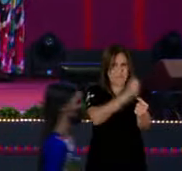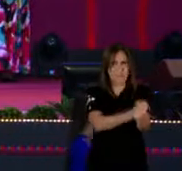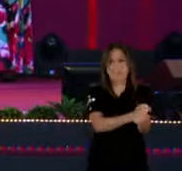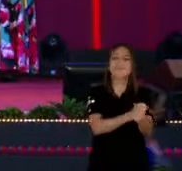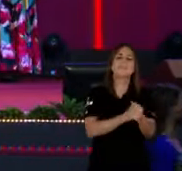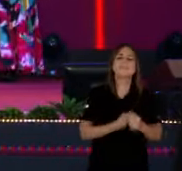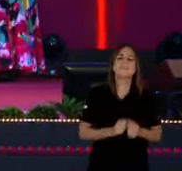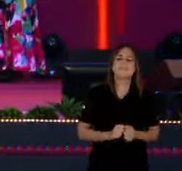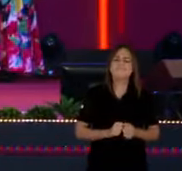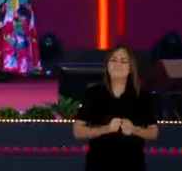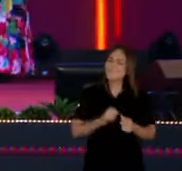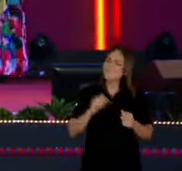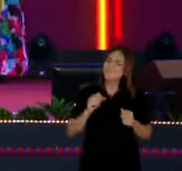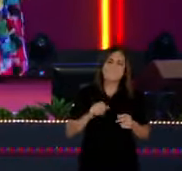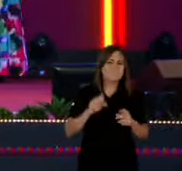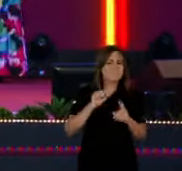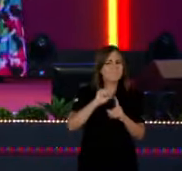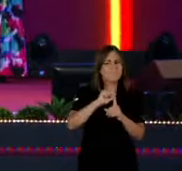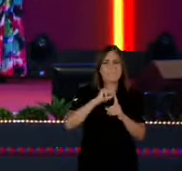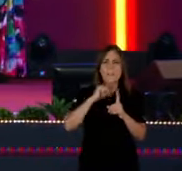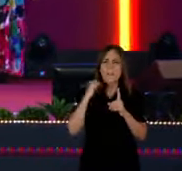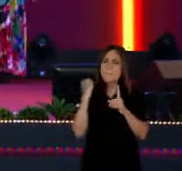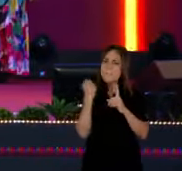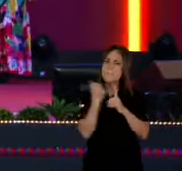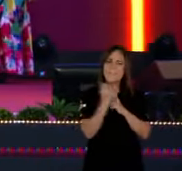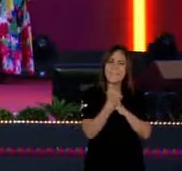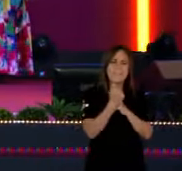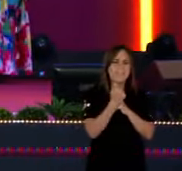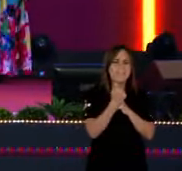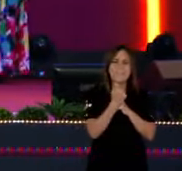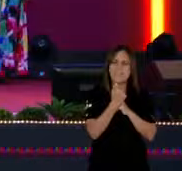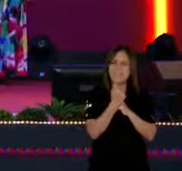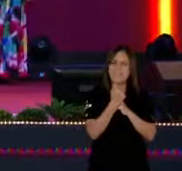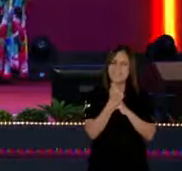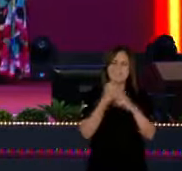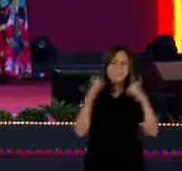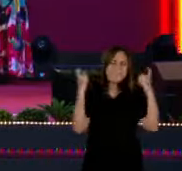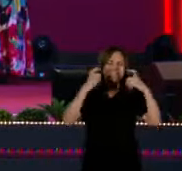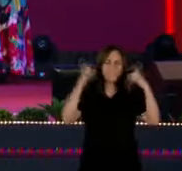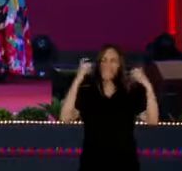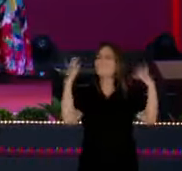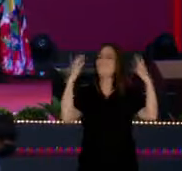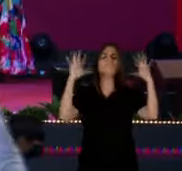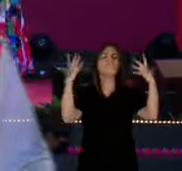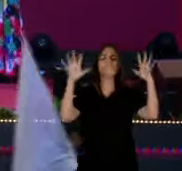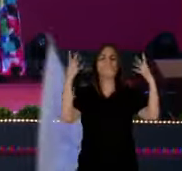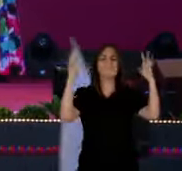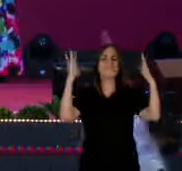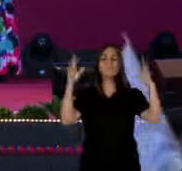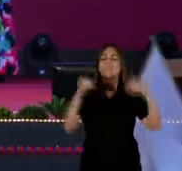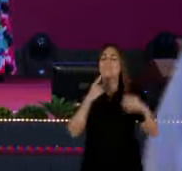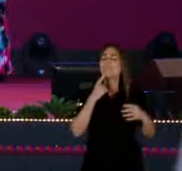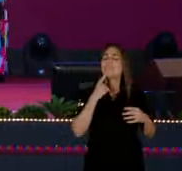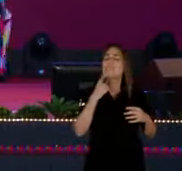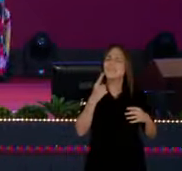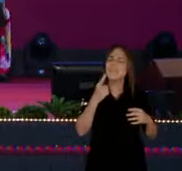¡Qué ambiente, Dios mío! ¡Aplauda por el ambiente! Un aplauso que diga quiero más.